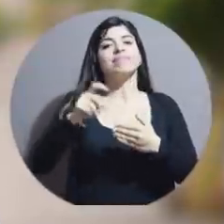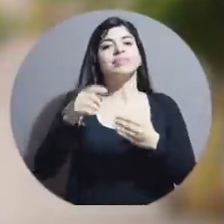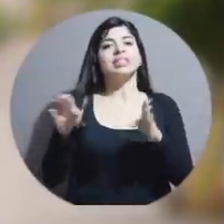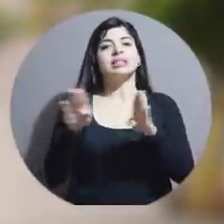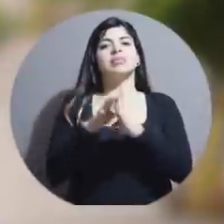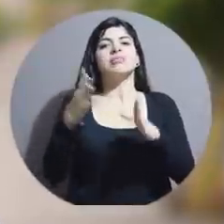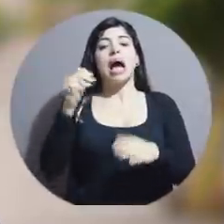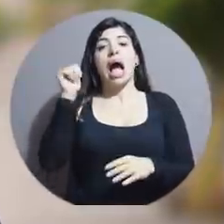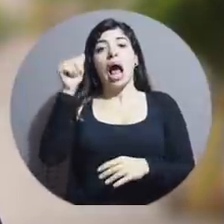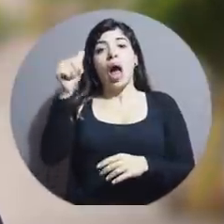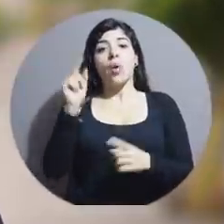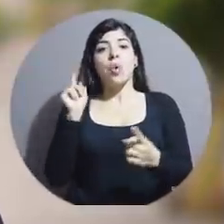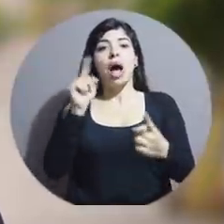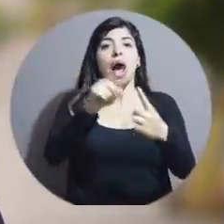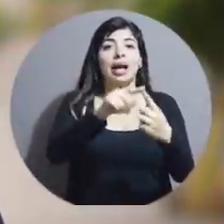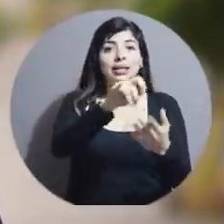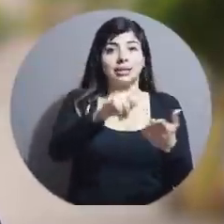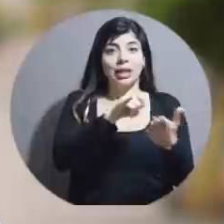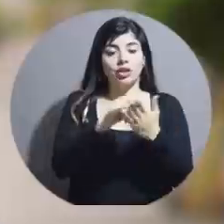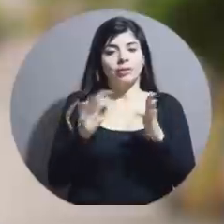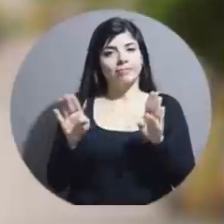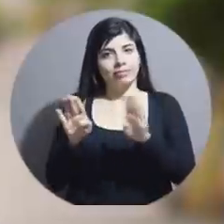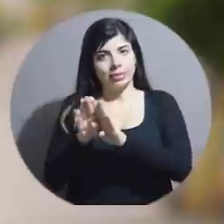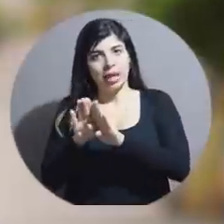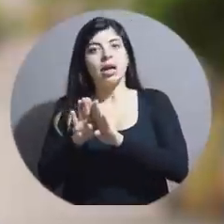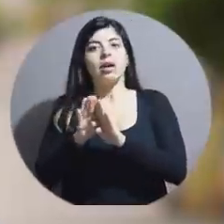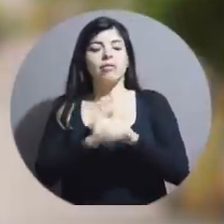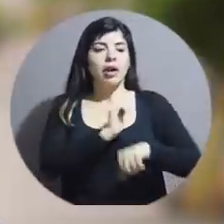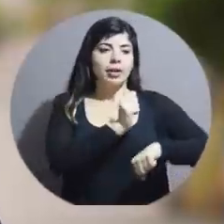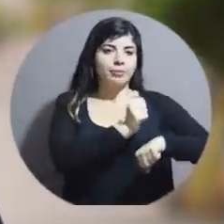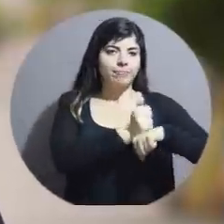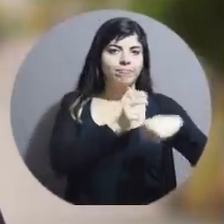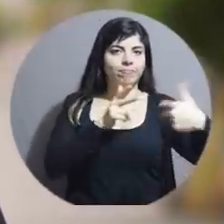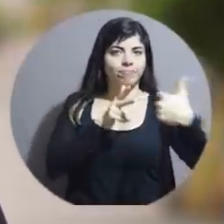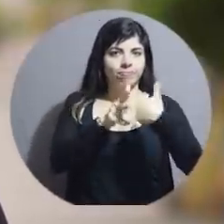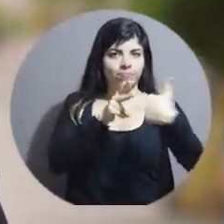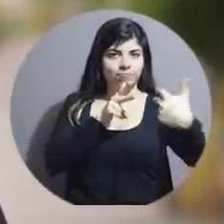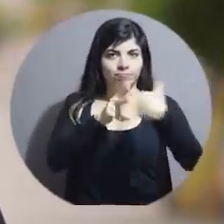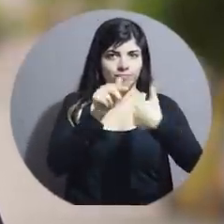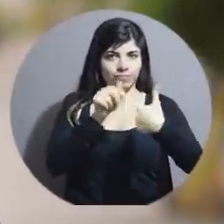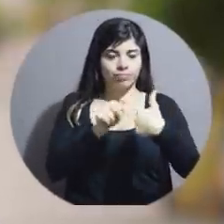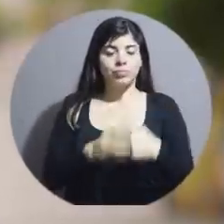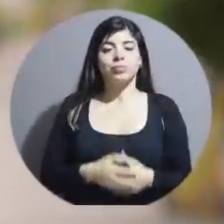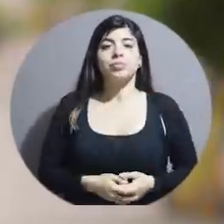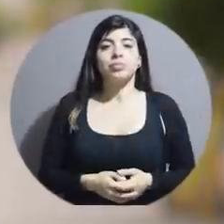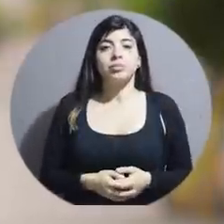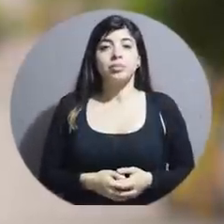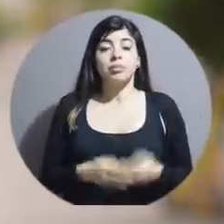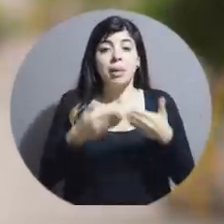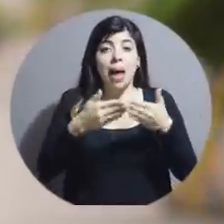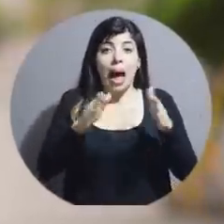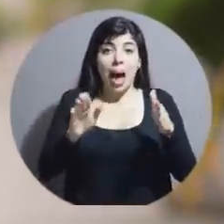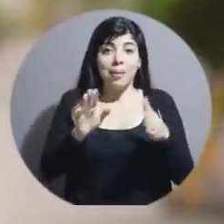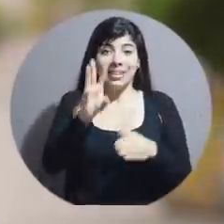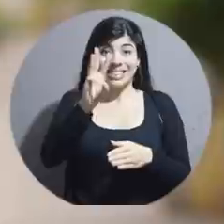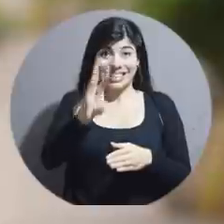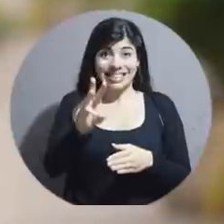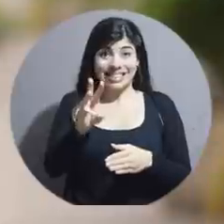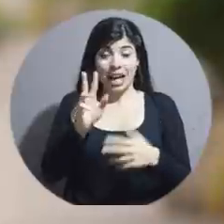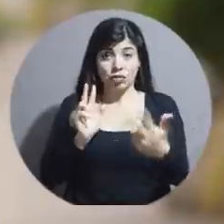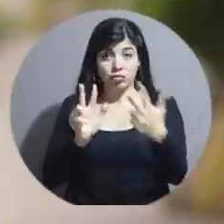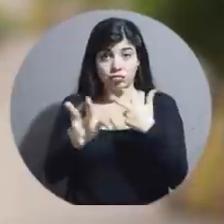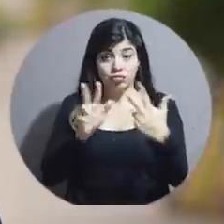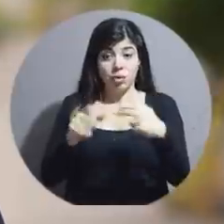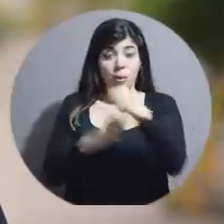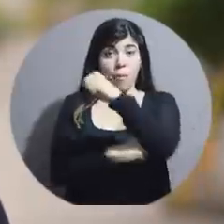cerrar el sentido a la Alajuela San José y establecer un paso regulado con un carril en cada sentido. La apertura de los 6 carriles